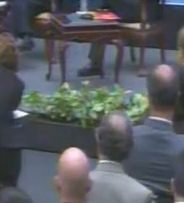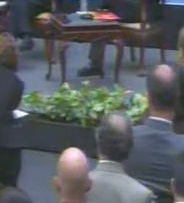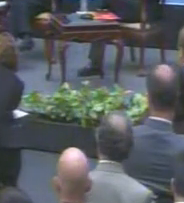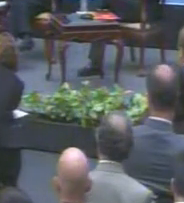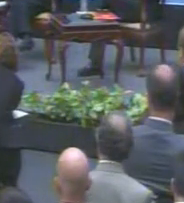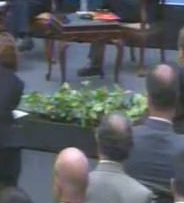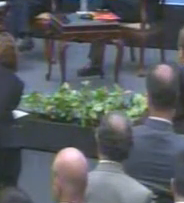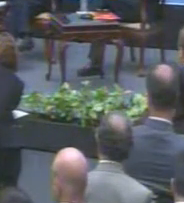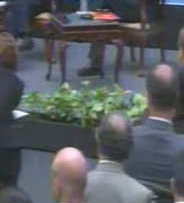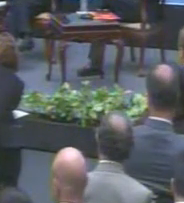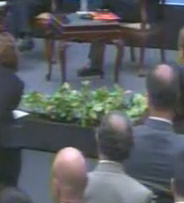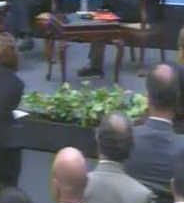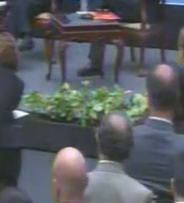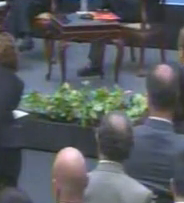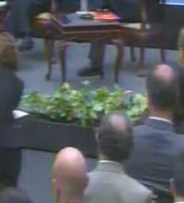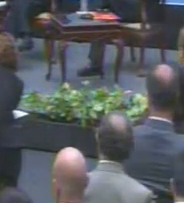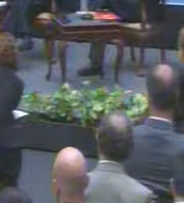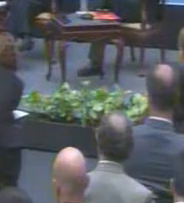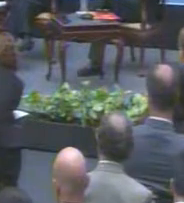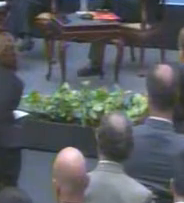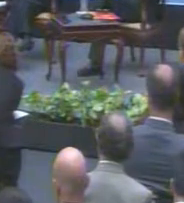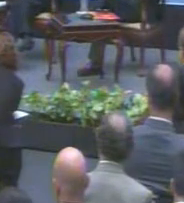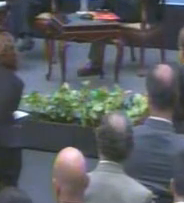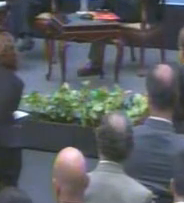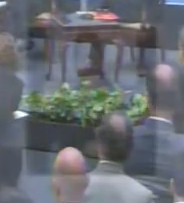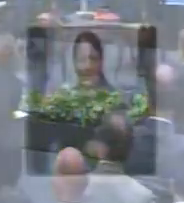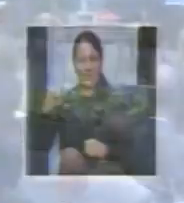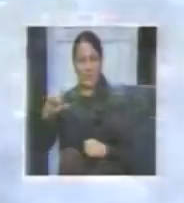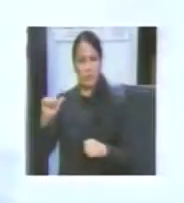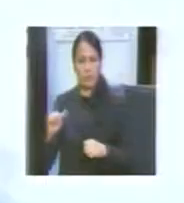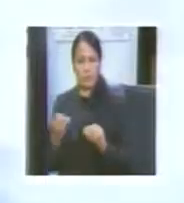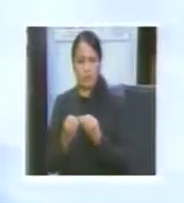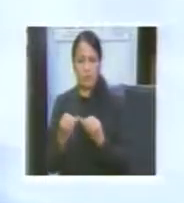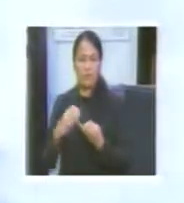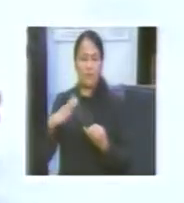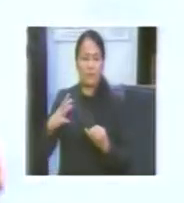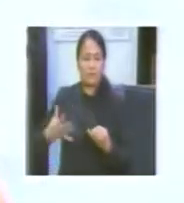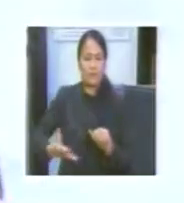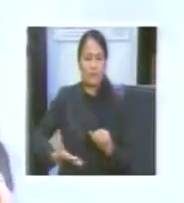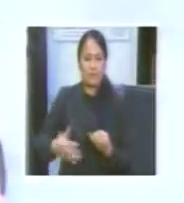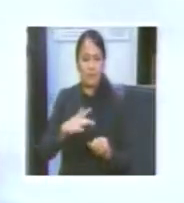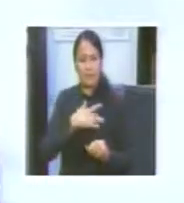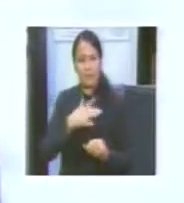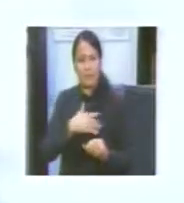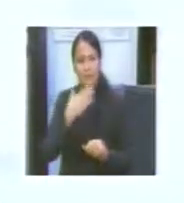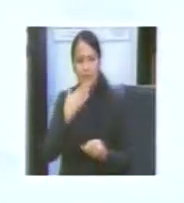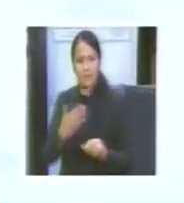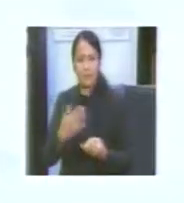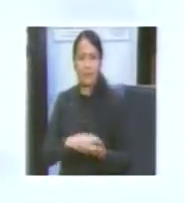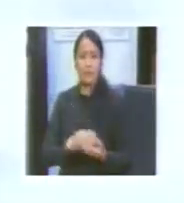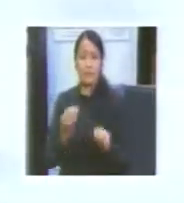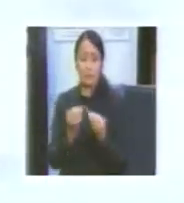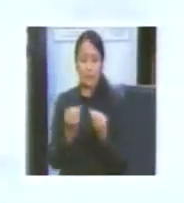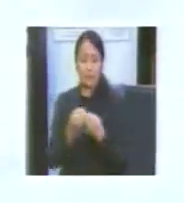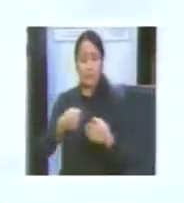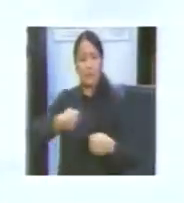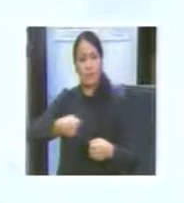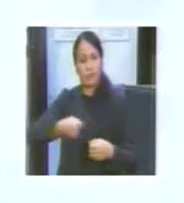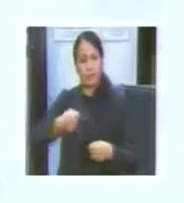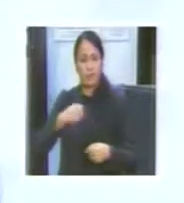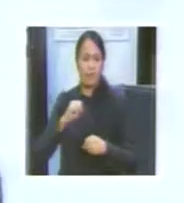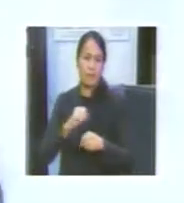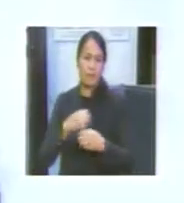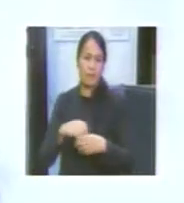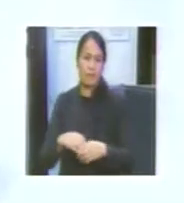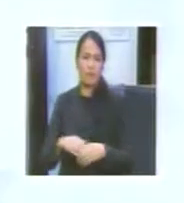con Francisco Gil Villegas. Realmente me honra estar con ustedes el día de hoy. Por supuesto, saludo a mis amigos del cuerpo diplomático